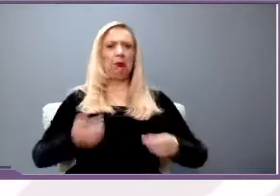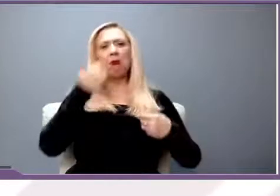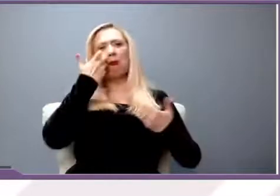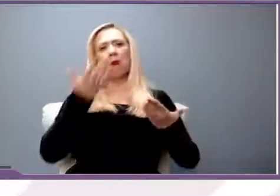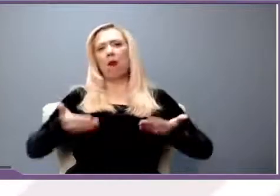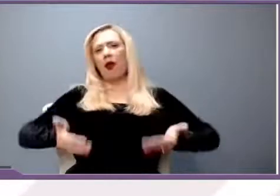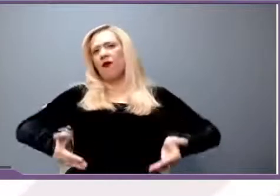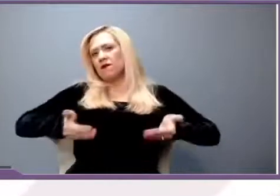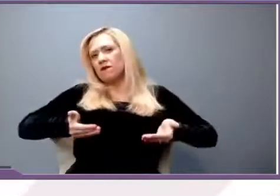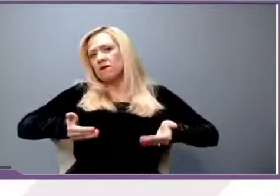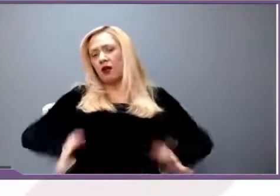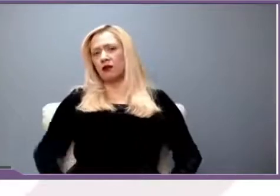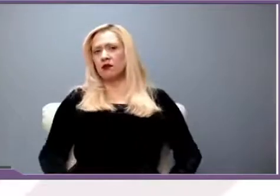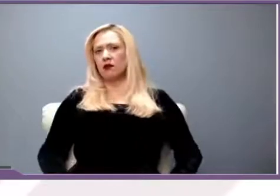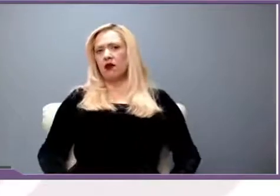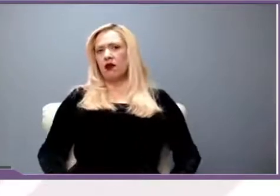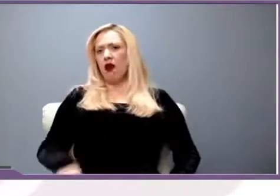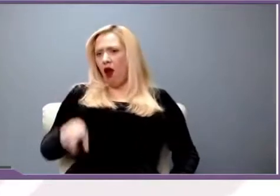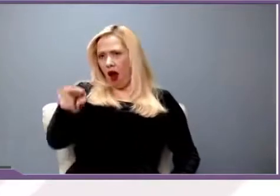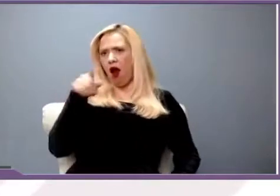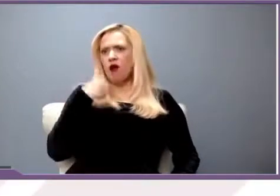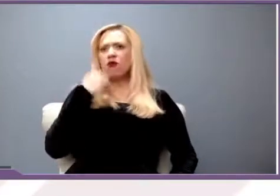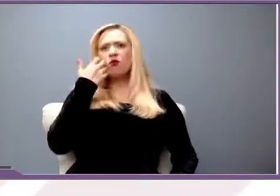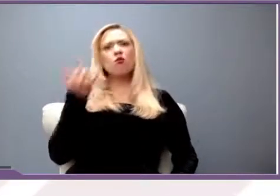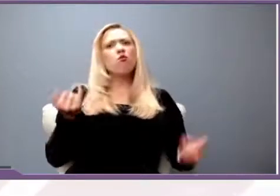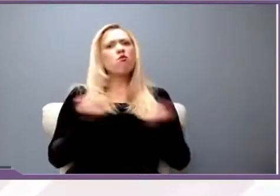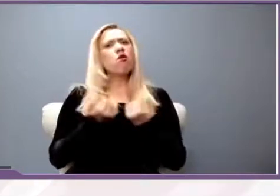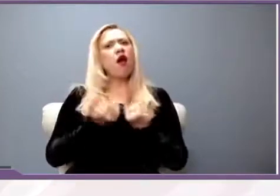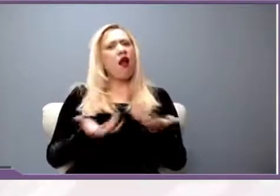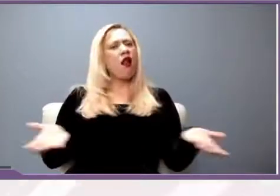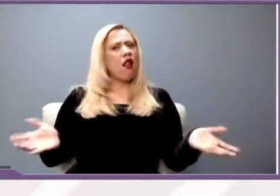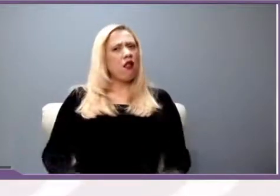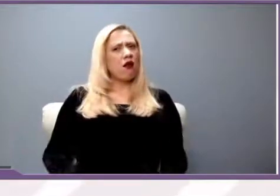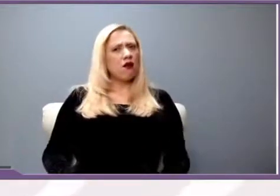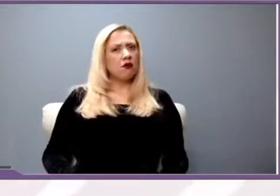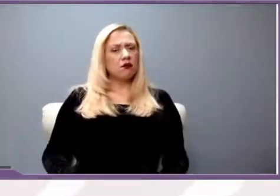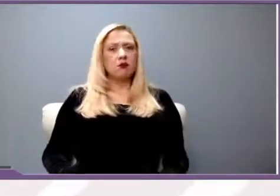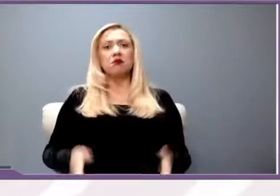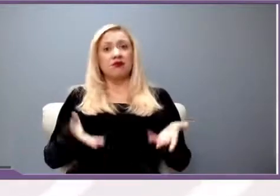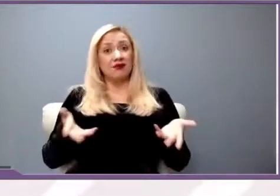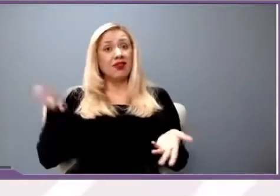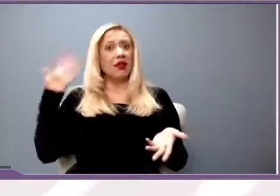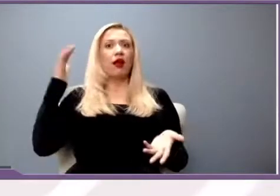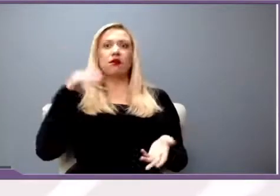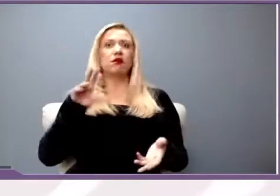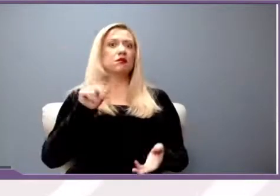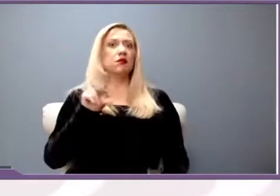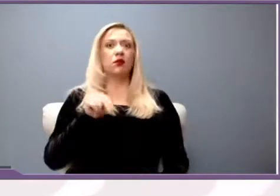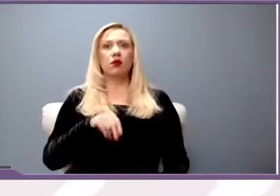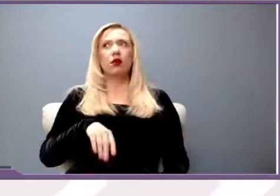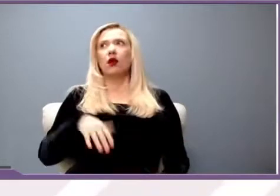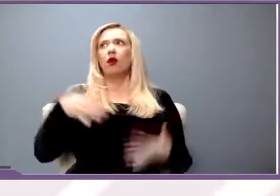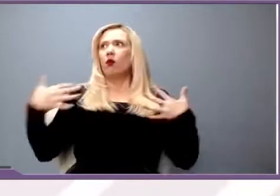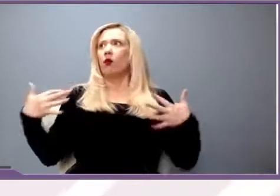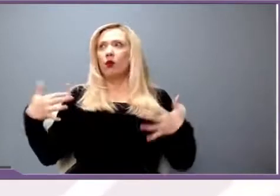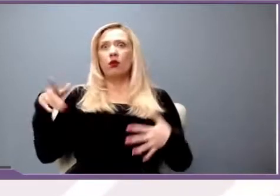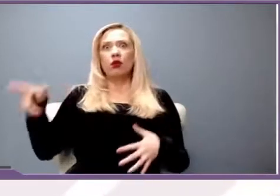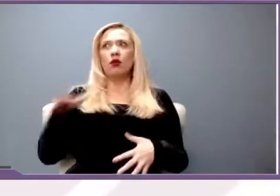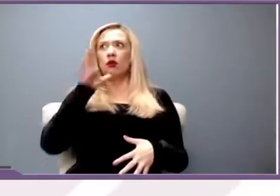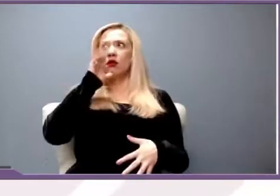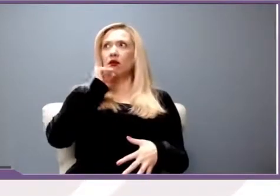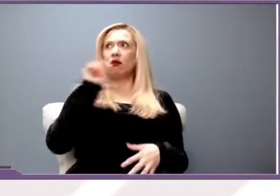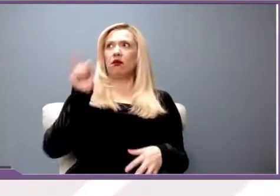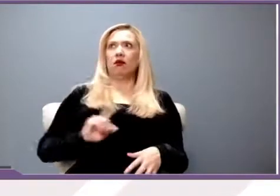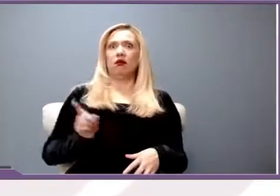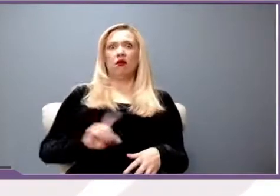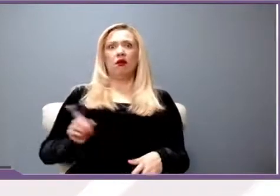a usar lo mismo que usan otras personas. Bueno, eso es una ventanita que antes no existía, ¿no? Uno no podía pensar en que iba a existir ropa de su